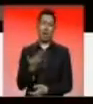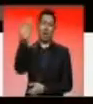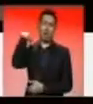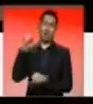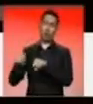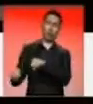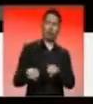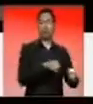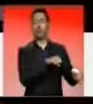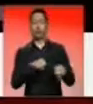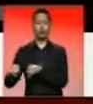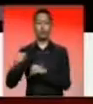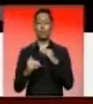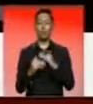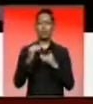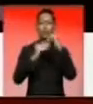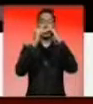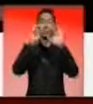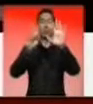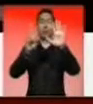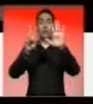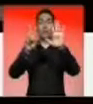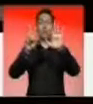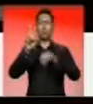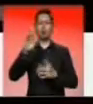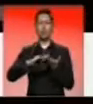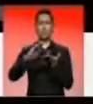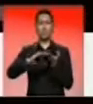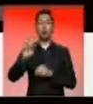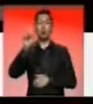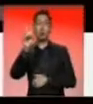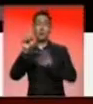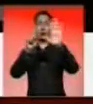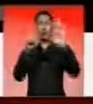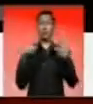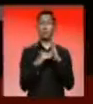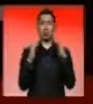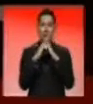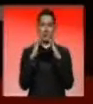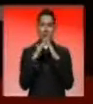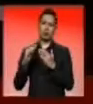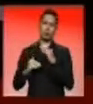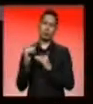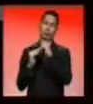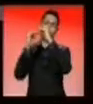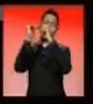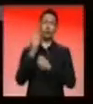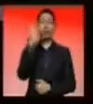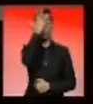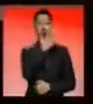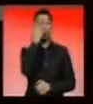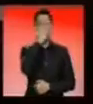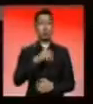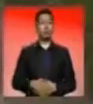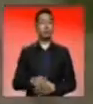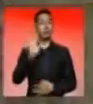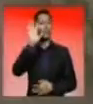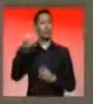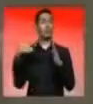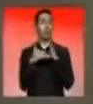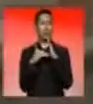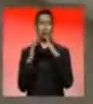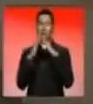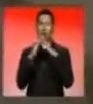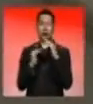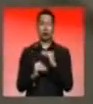se construyeron más de 26.000 casas. Y en Esmeraldas fueron más de 5.000 viviendas construidas.